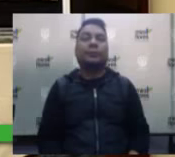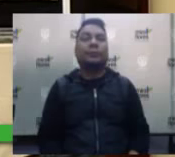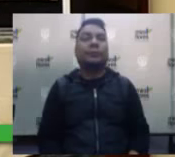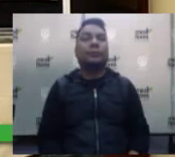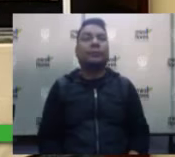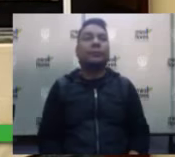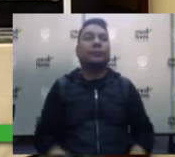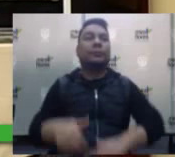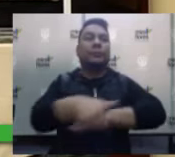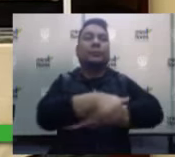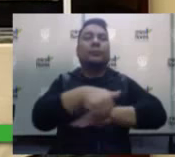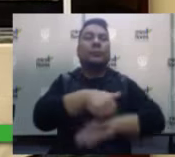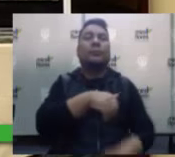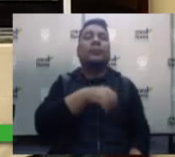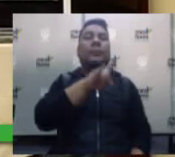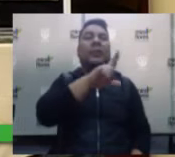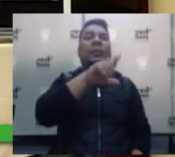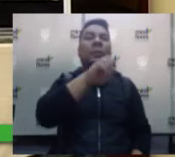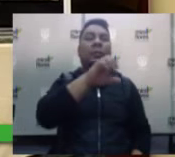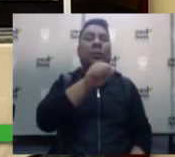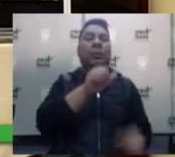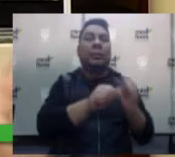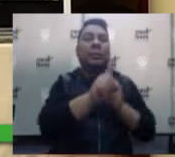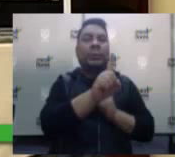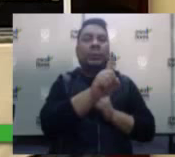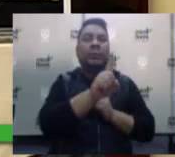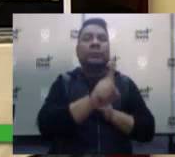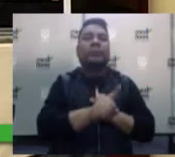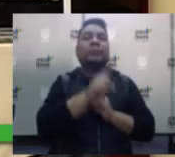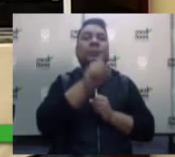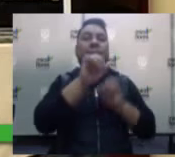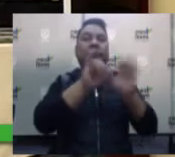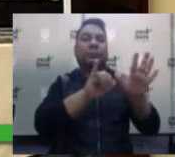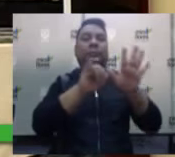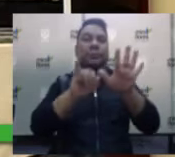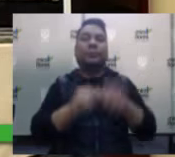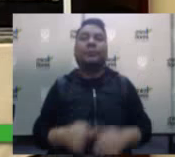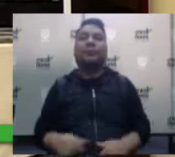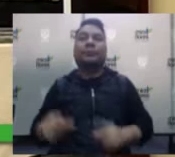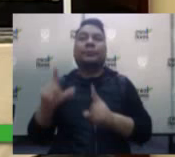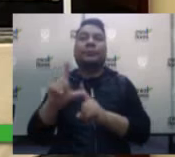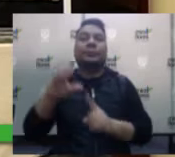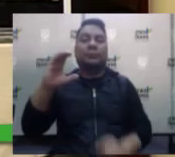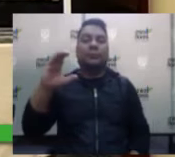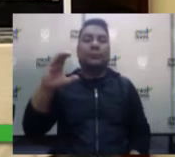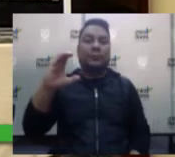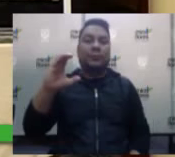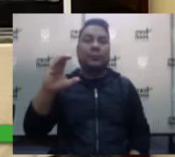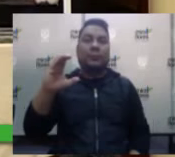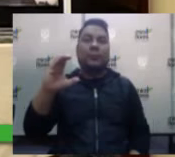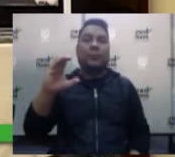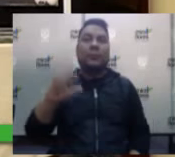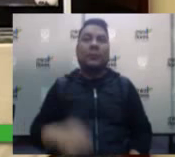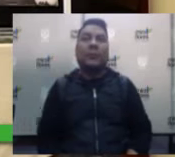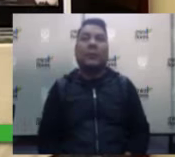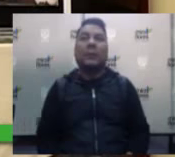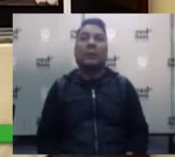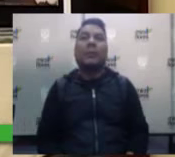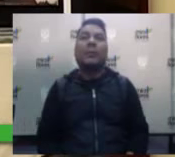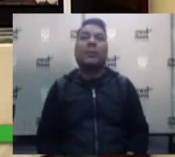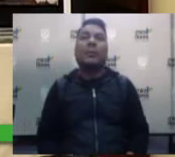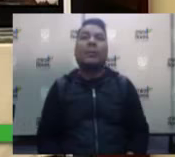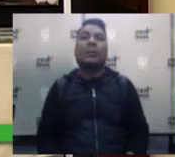Ubicación 39, Avenida José Casimiro Ulloa, cuadra 1, frente al 166. Letra C. C.